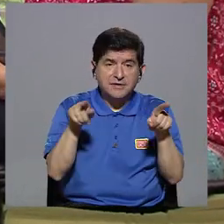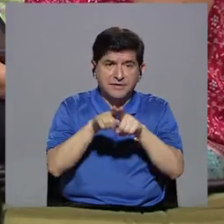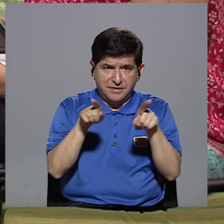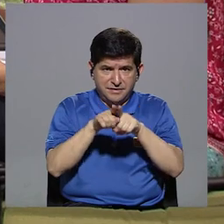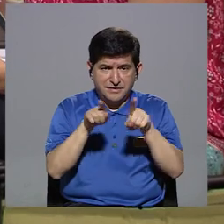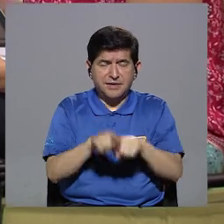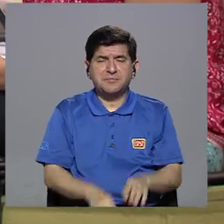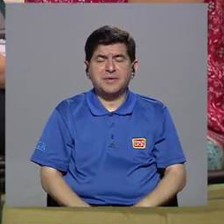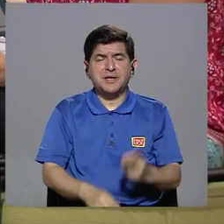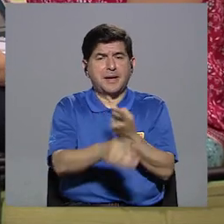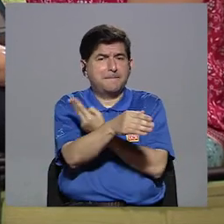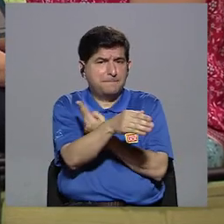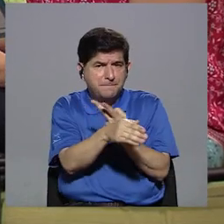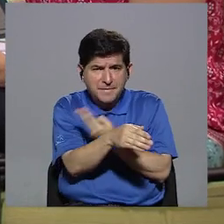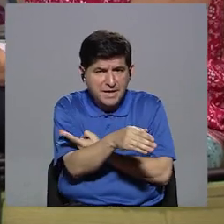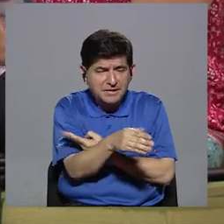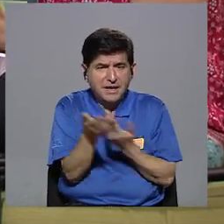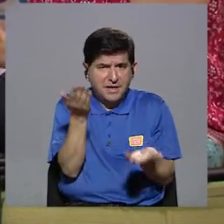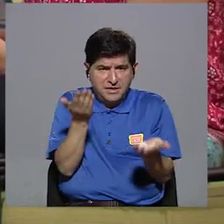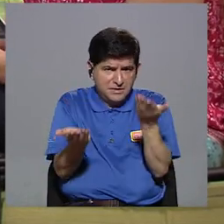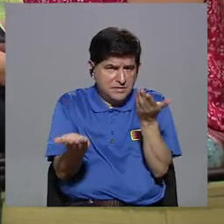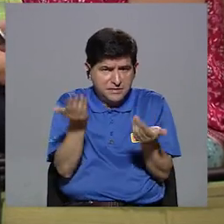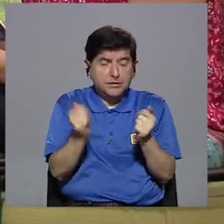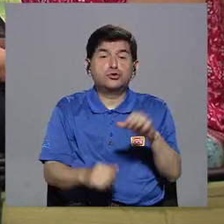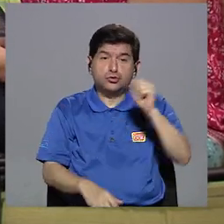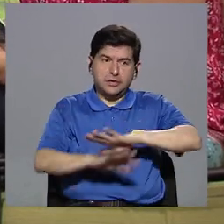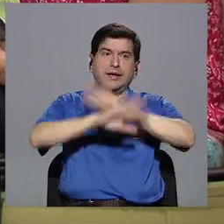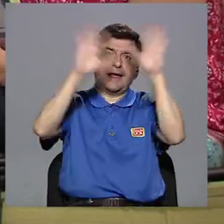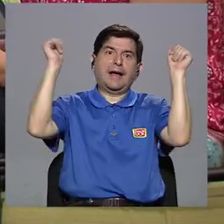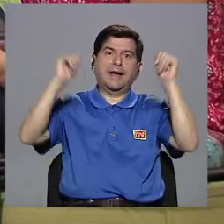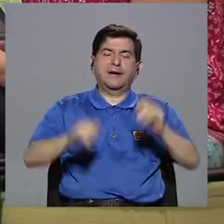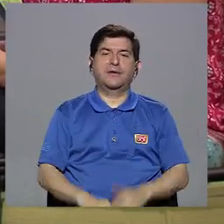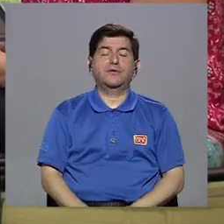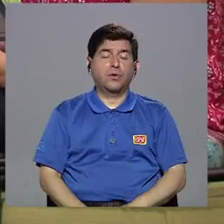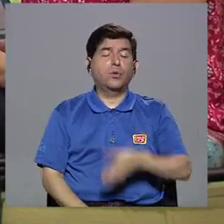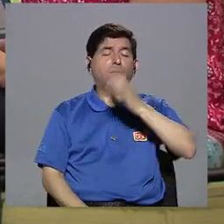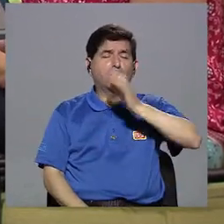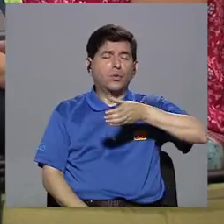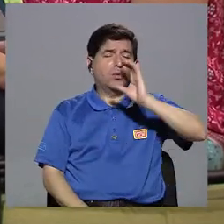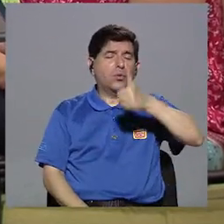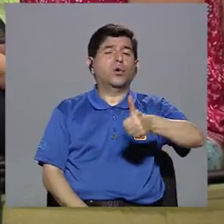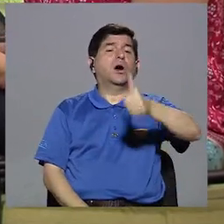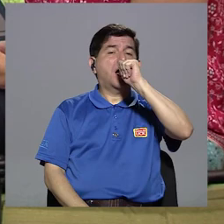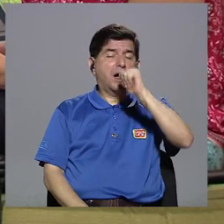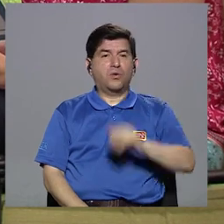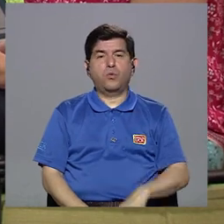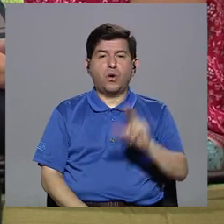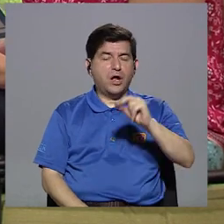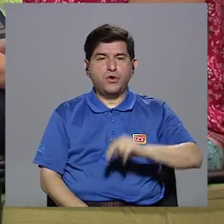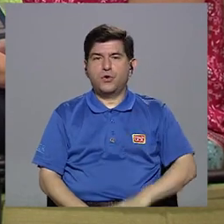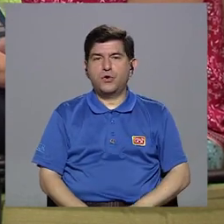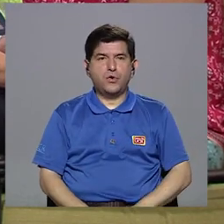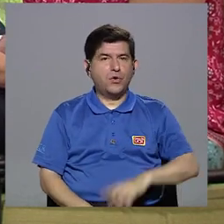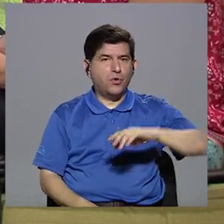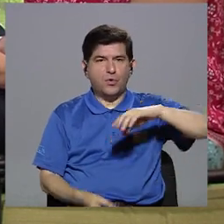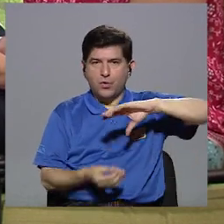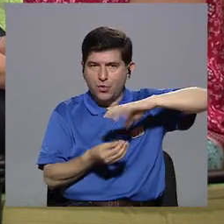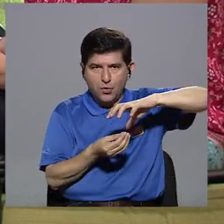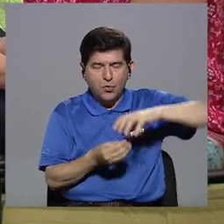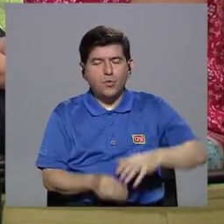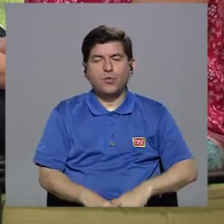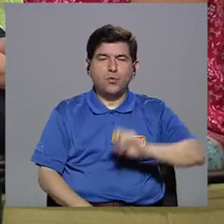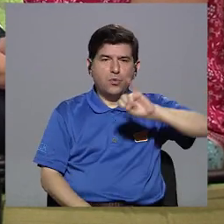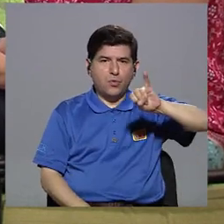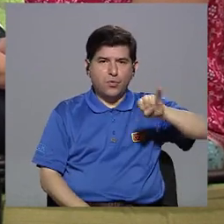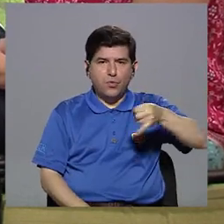agregar me imagino cómo entonces vegetales balancear claro decir tomar mucha agua verdad no tomar google naranja